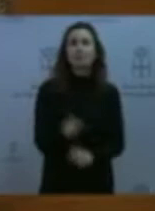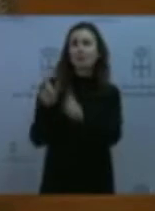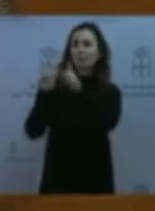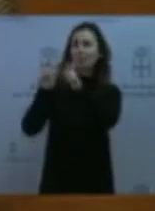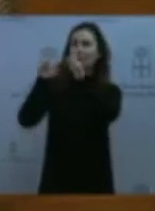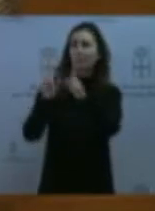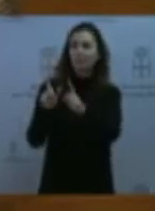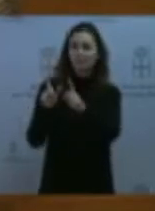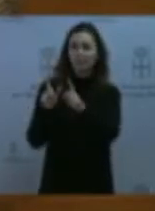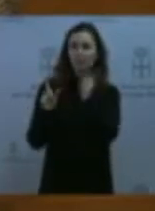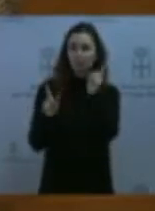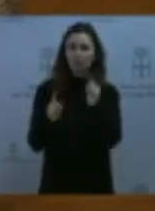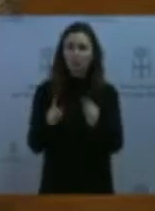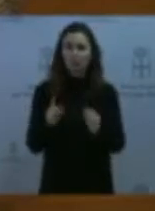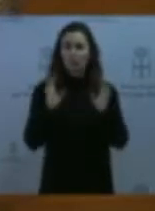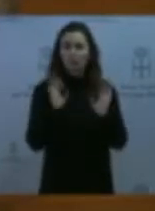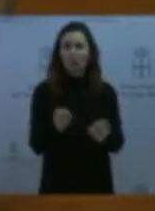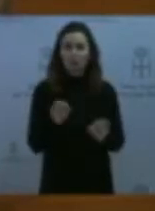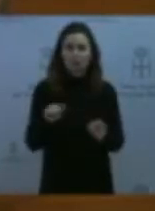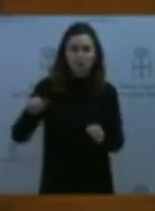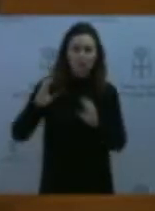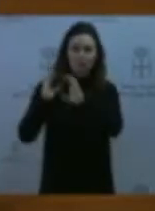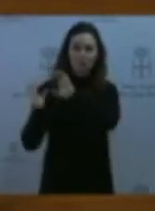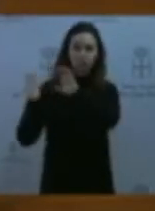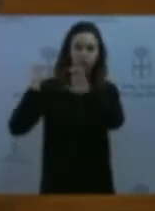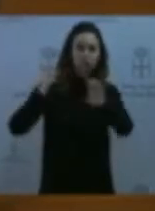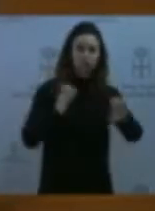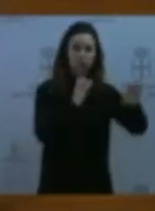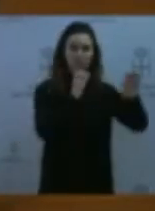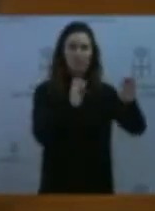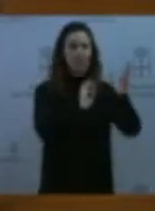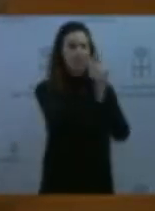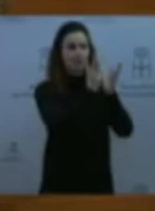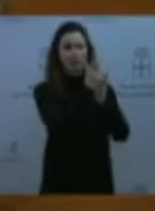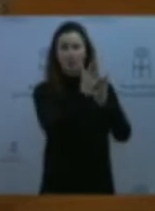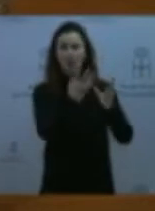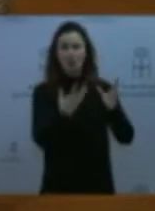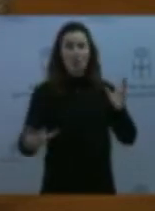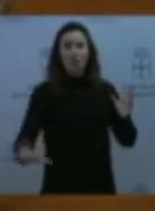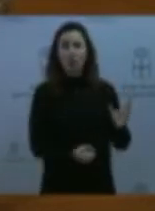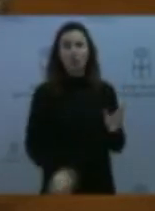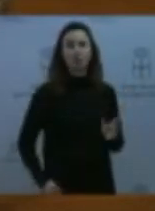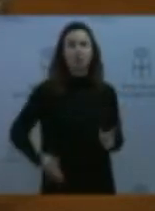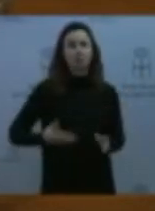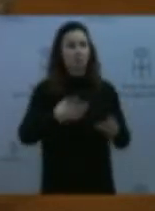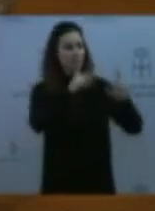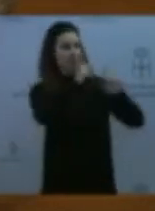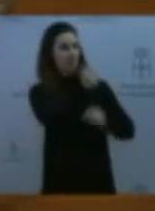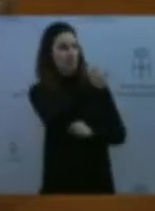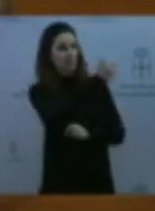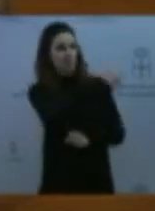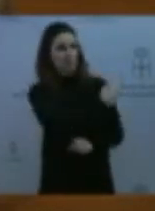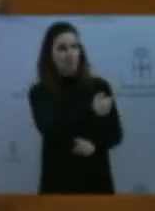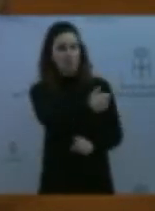curva había un incendio. Todo el mundo sacó el móvil para hacer fotos al incendio. Tenemos que tener en cuenta